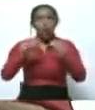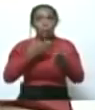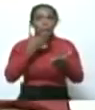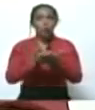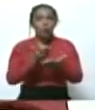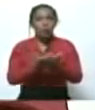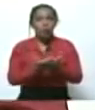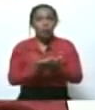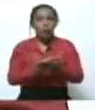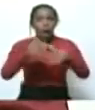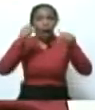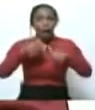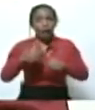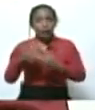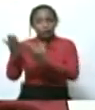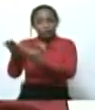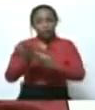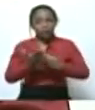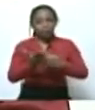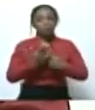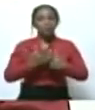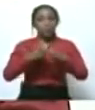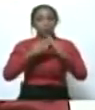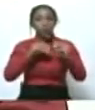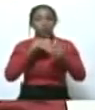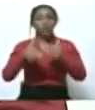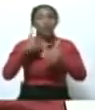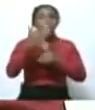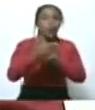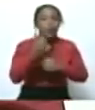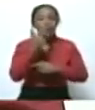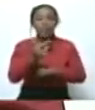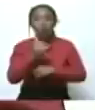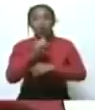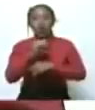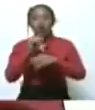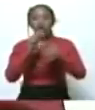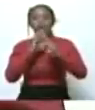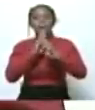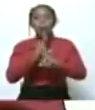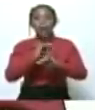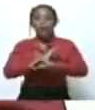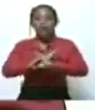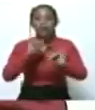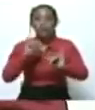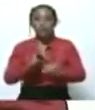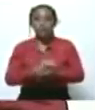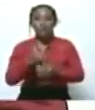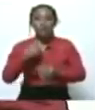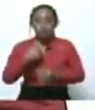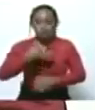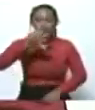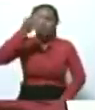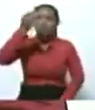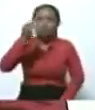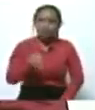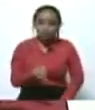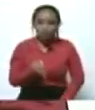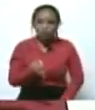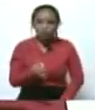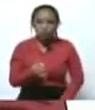vamos aquí a recibir todo eso y luego daremos los resultados finales. Yo estoy seguro que